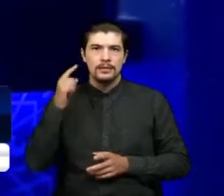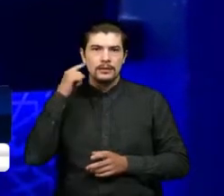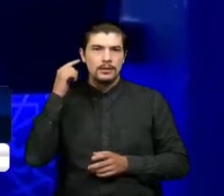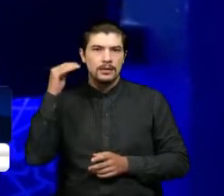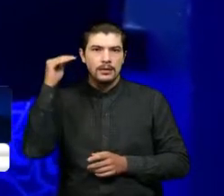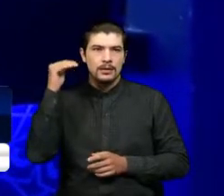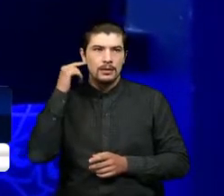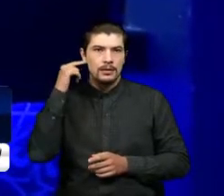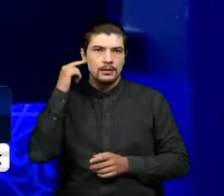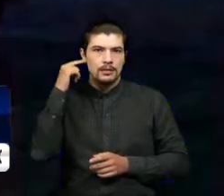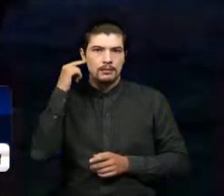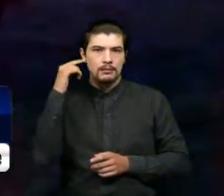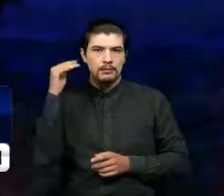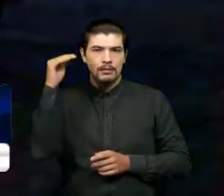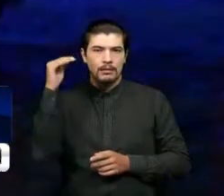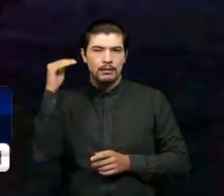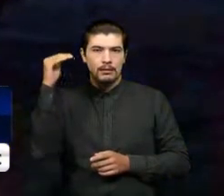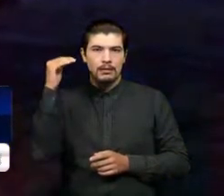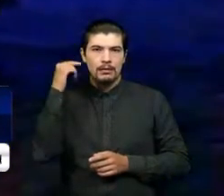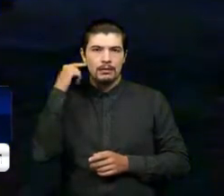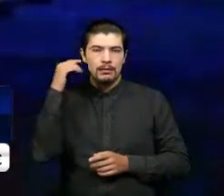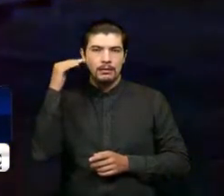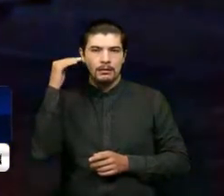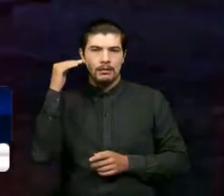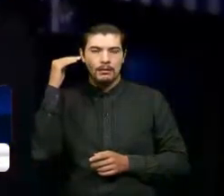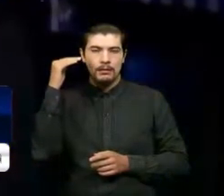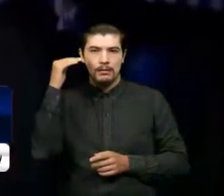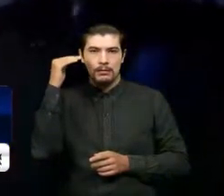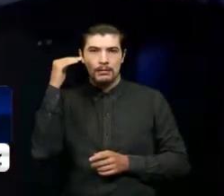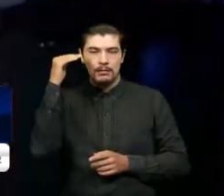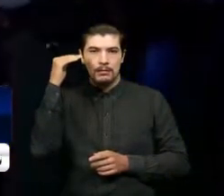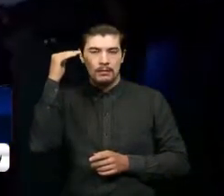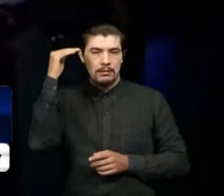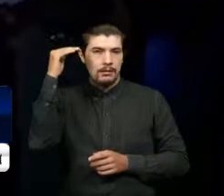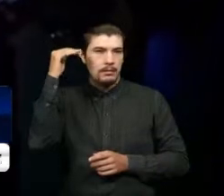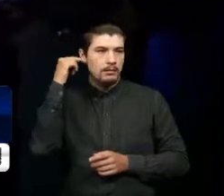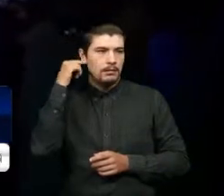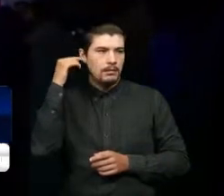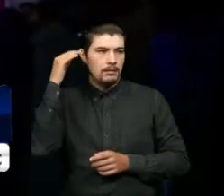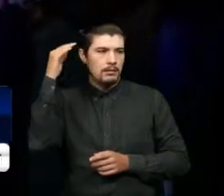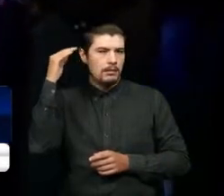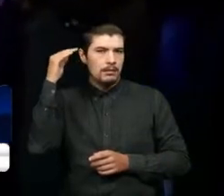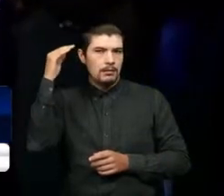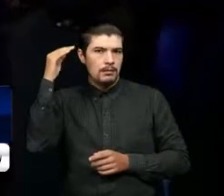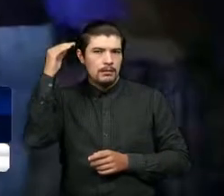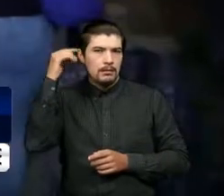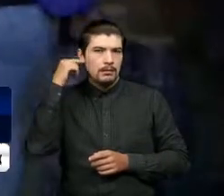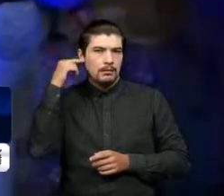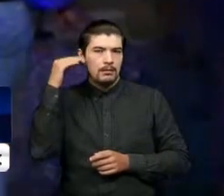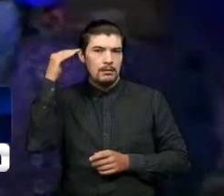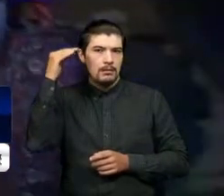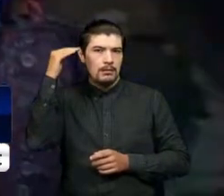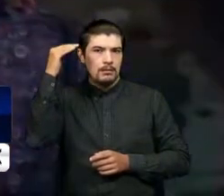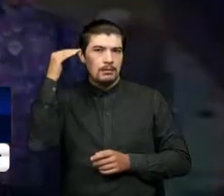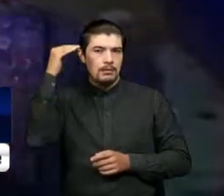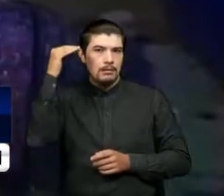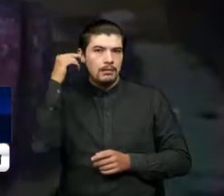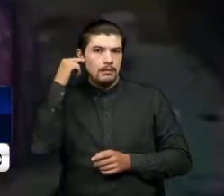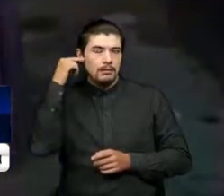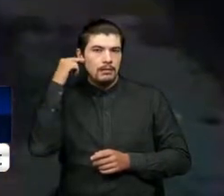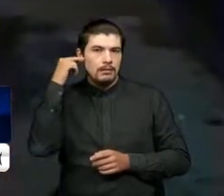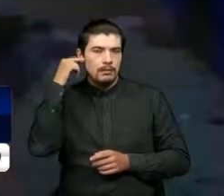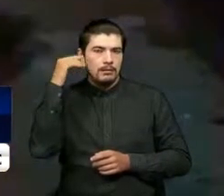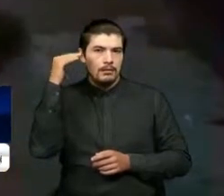brindaban posada incumpliendo las normas de sanidad y salubridad por ello deberán pagar una multa de ocho salarios mínimos es decir